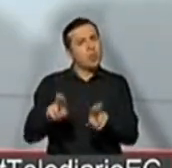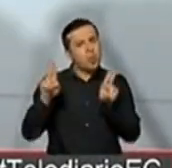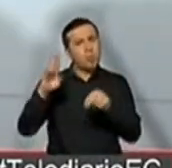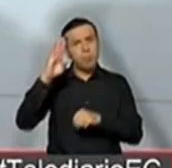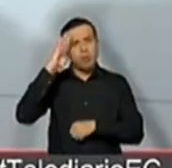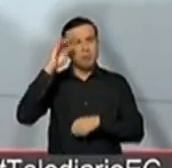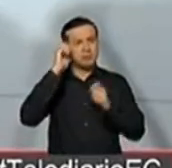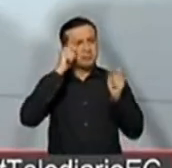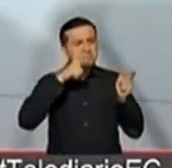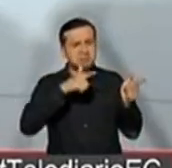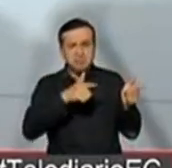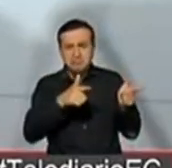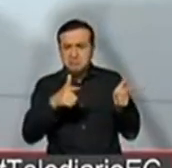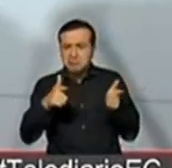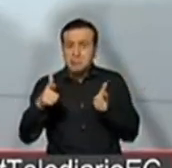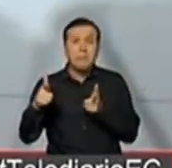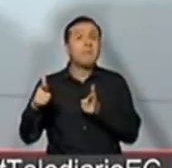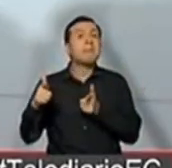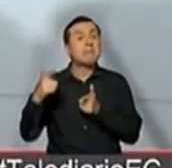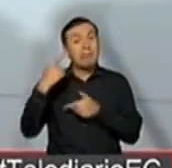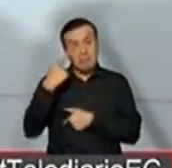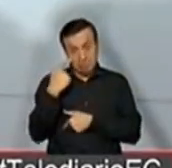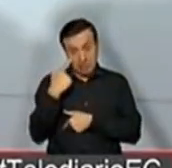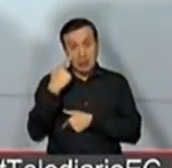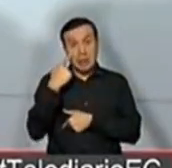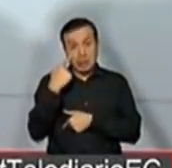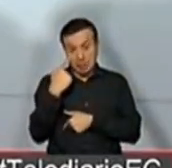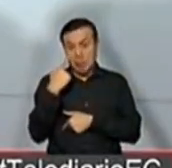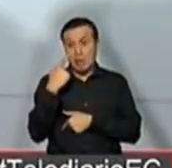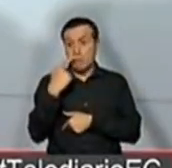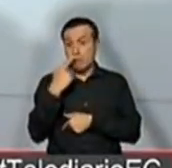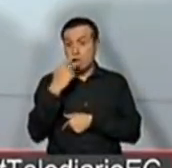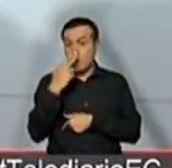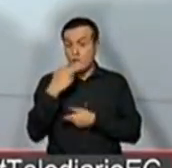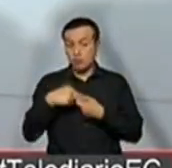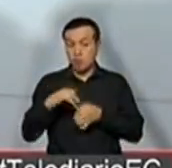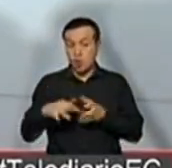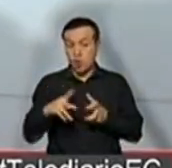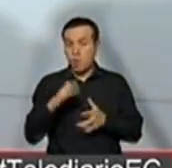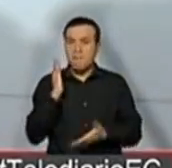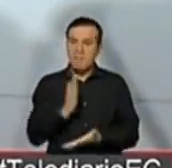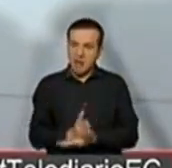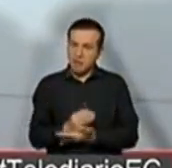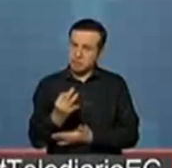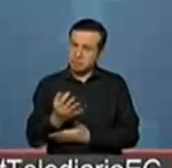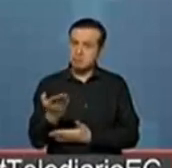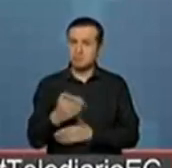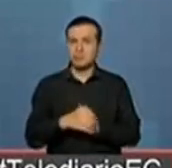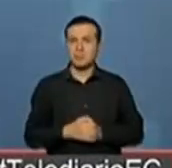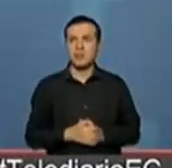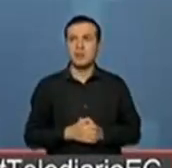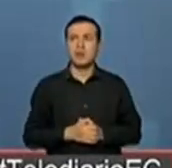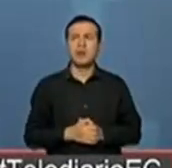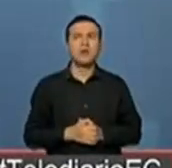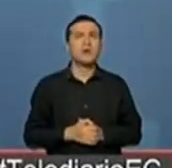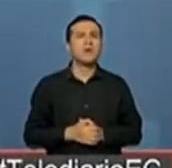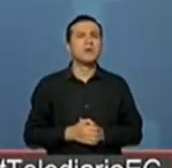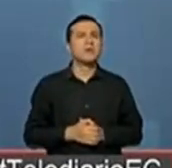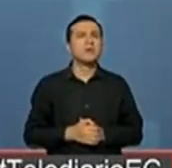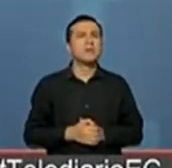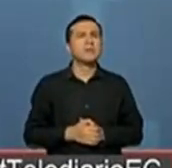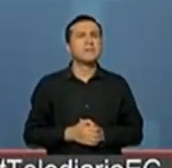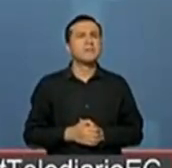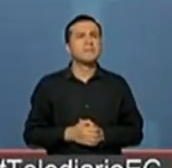una vigilancia, y va a ver cómo se limita enormemente el mal uso de los combustibles. ¿Qué soluciones podrían